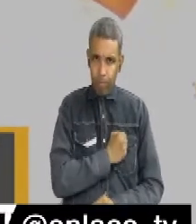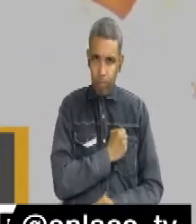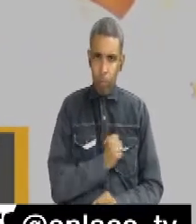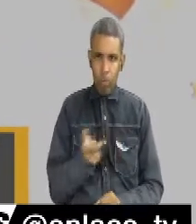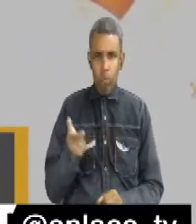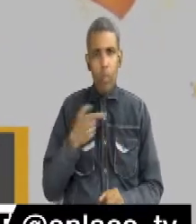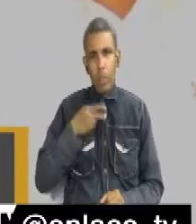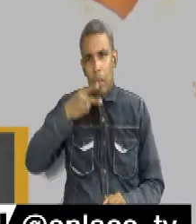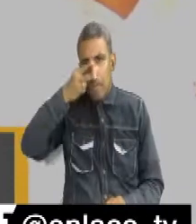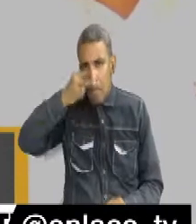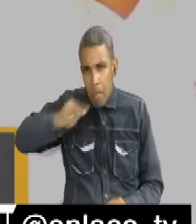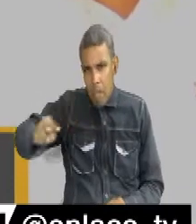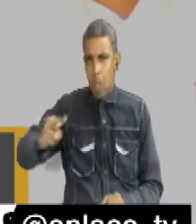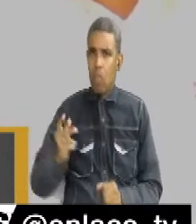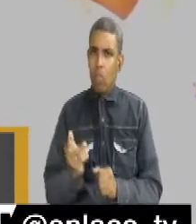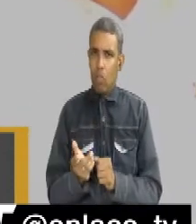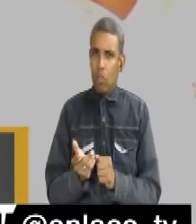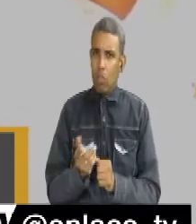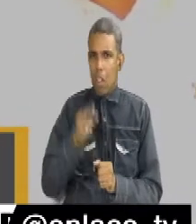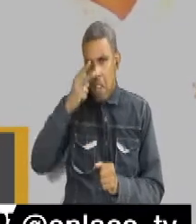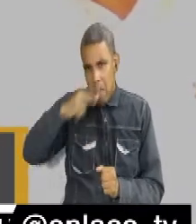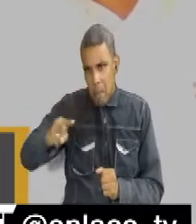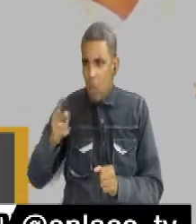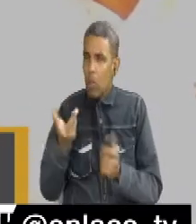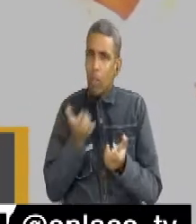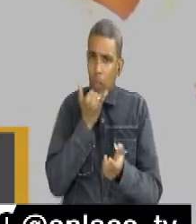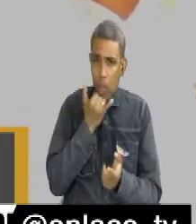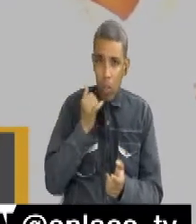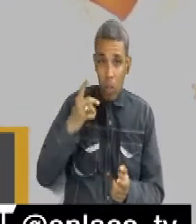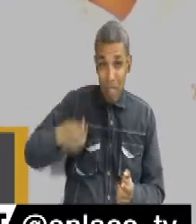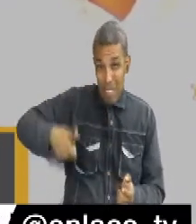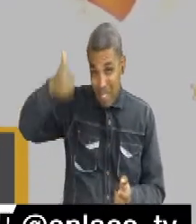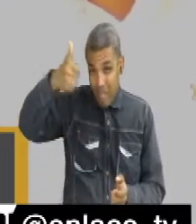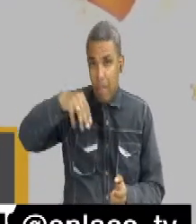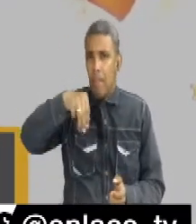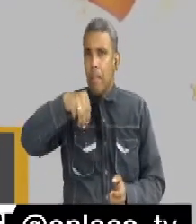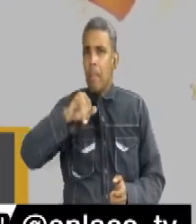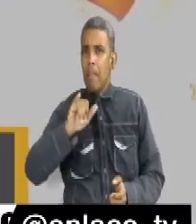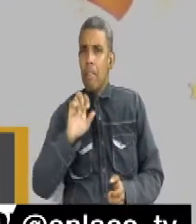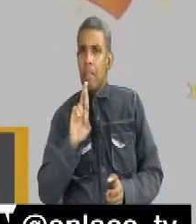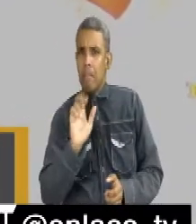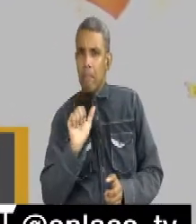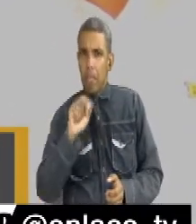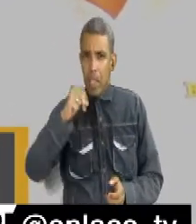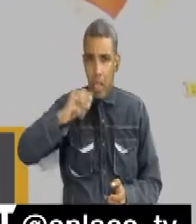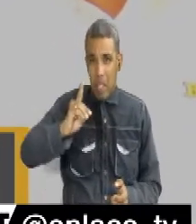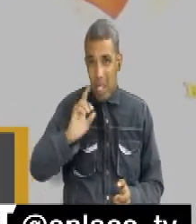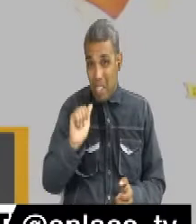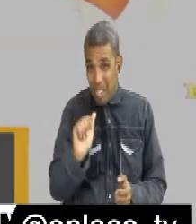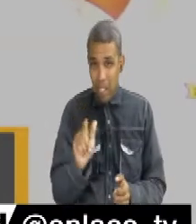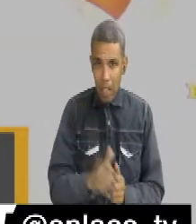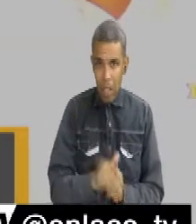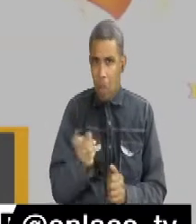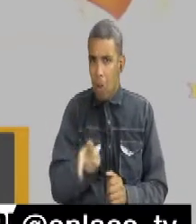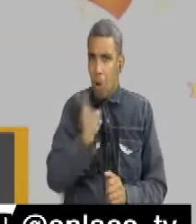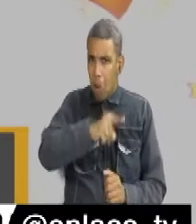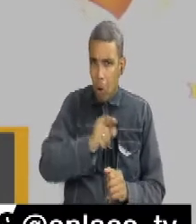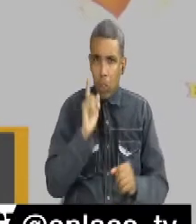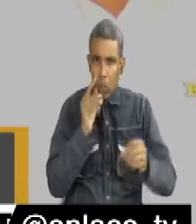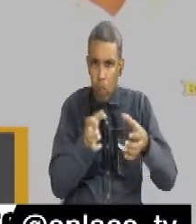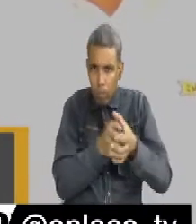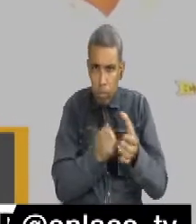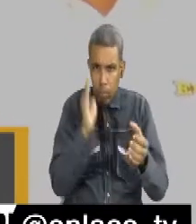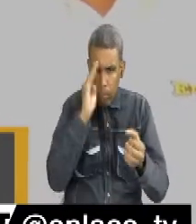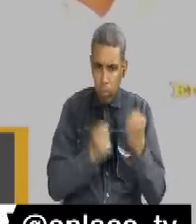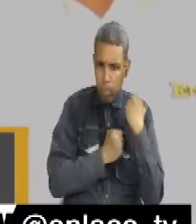por personal militar, especialmente por el coronel Miranda, y de paso para la quinta brigada, mi general, el de la quinta brigada, para que me haga el acompañamiento y me